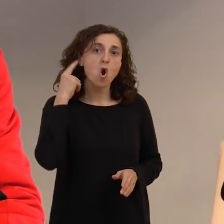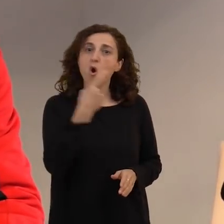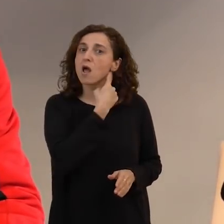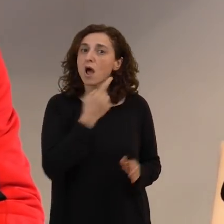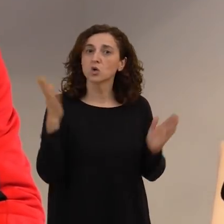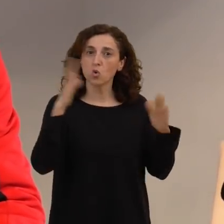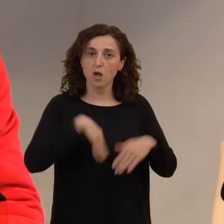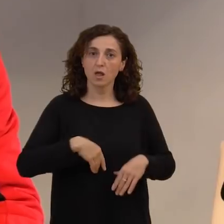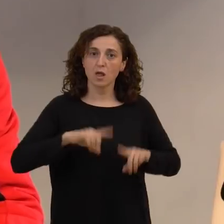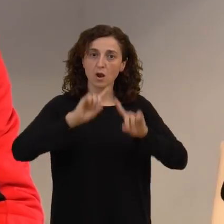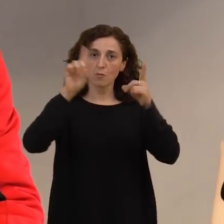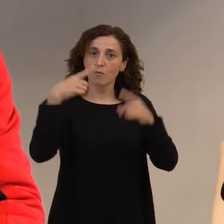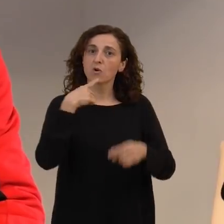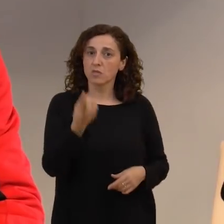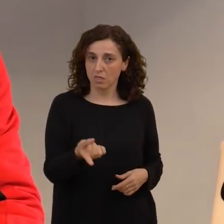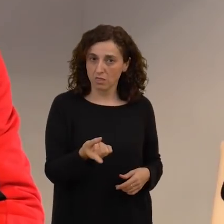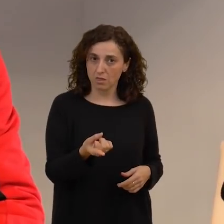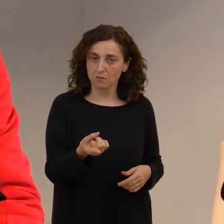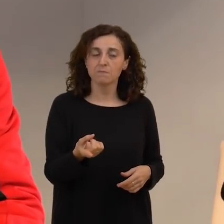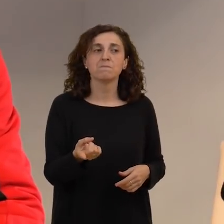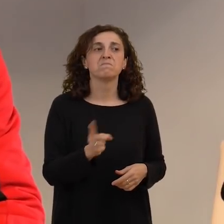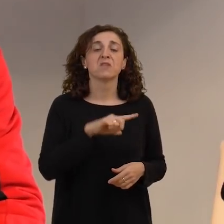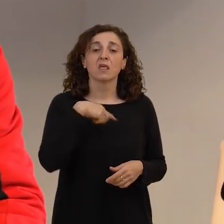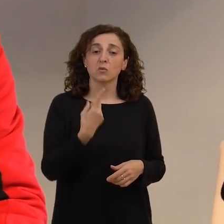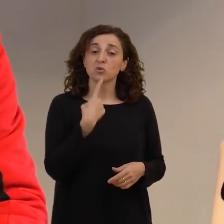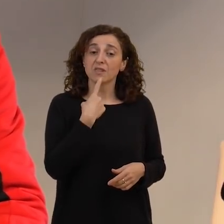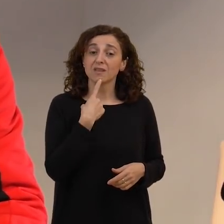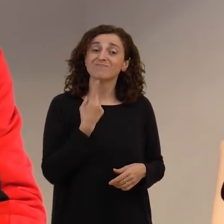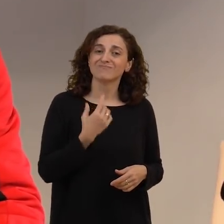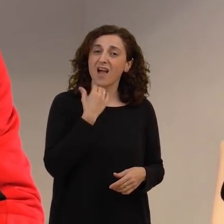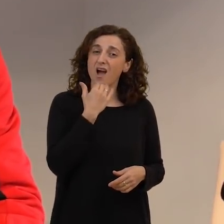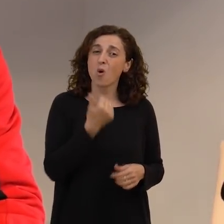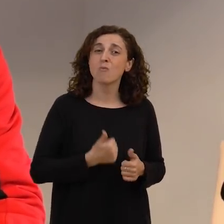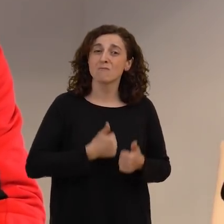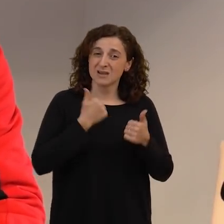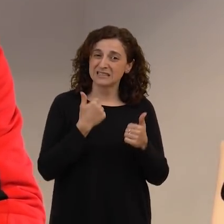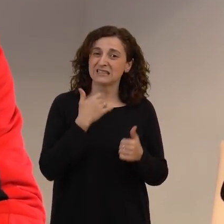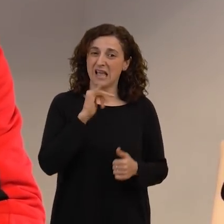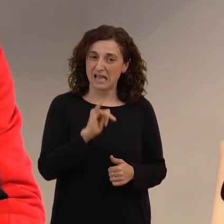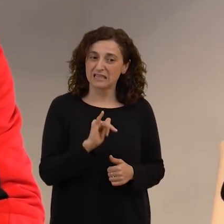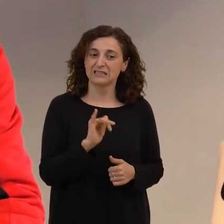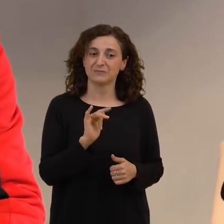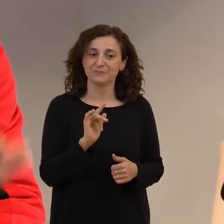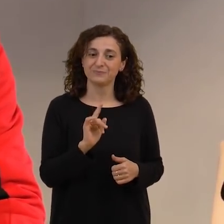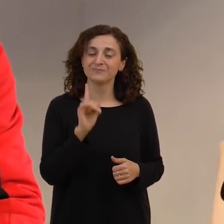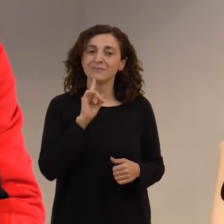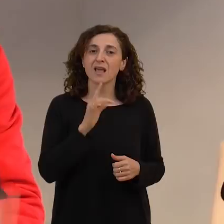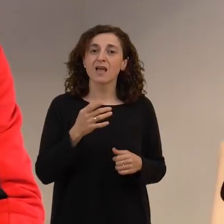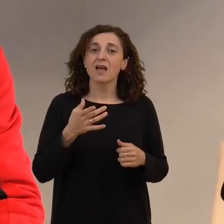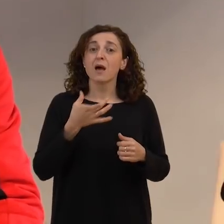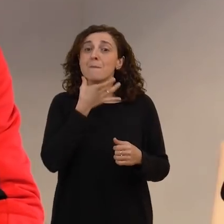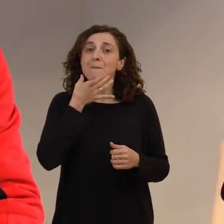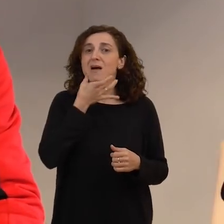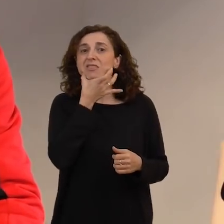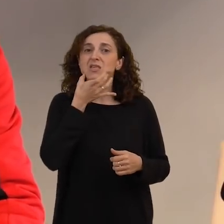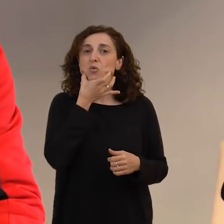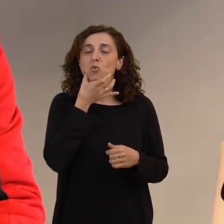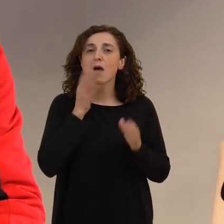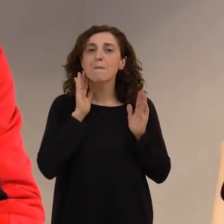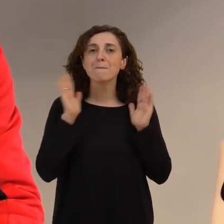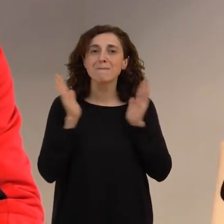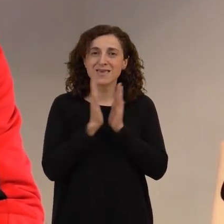primero que te dicen es que no tiene orejas, luego que tiene alguna cosa más, que tiene una mandíbula